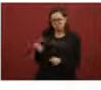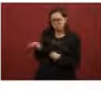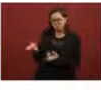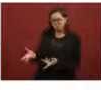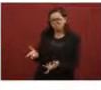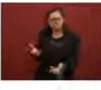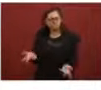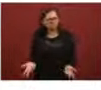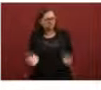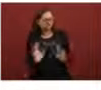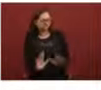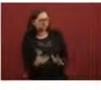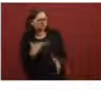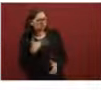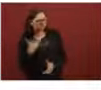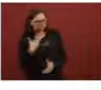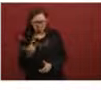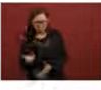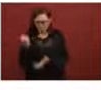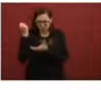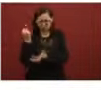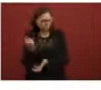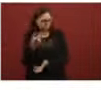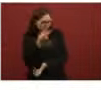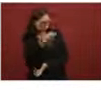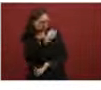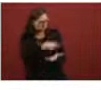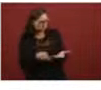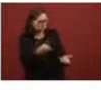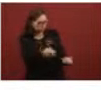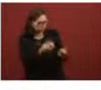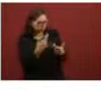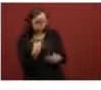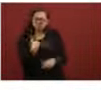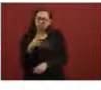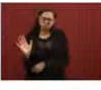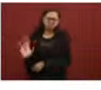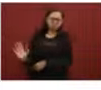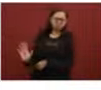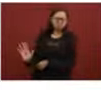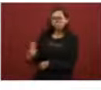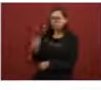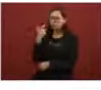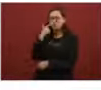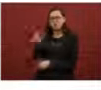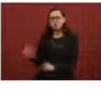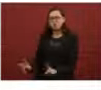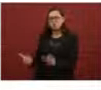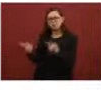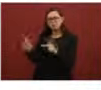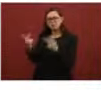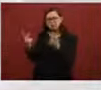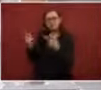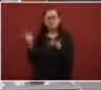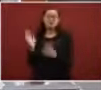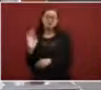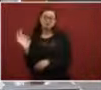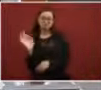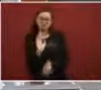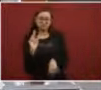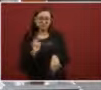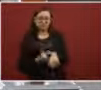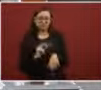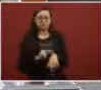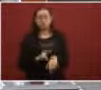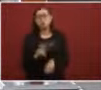pesar de que se cuenta con el presupuesto suficiente. Y aquí tal vez el doctor Ursúa les